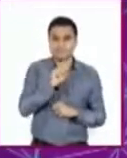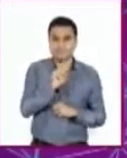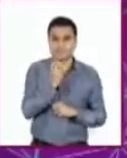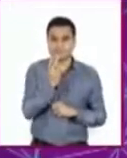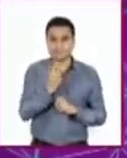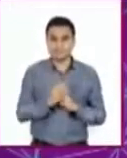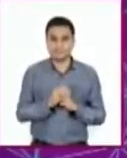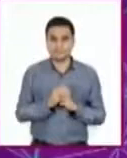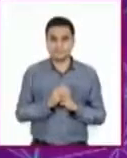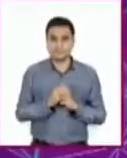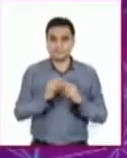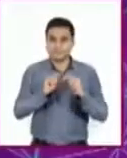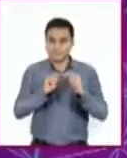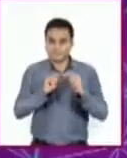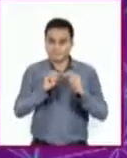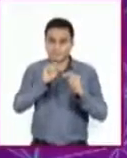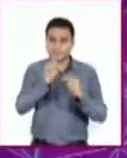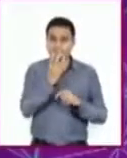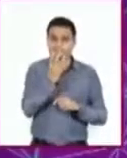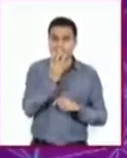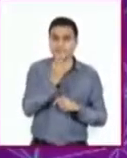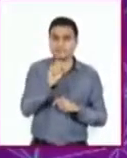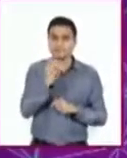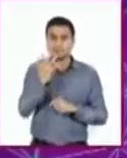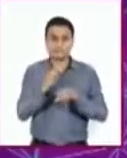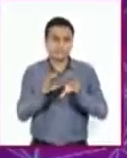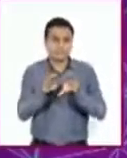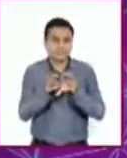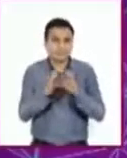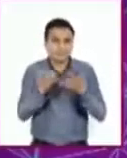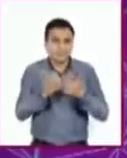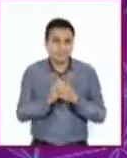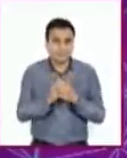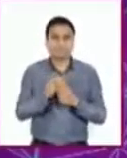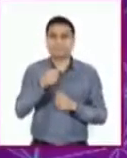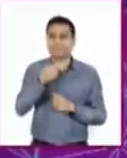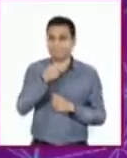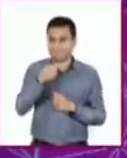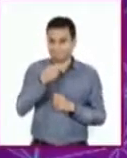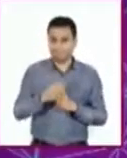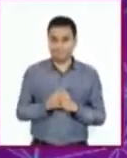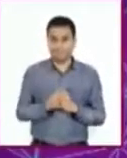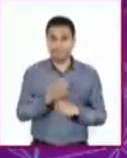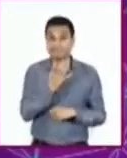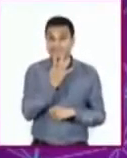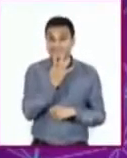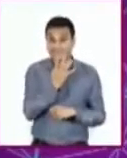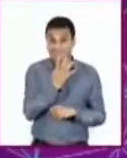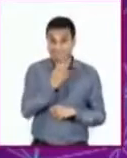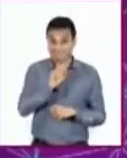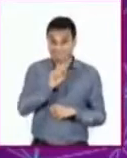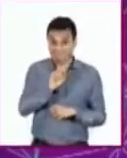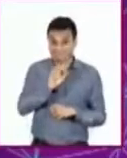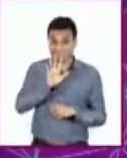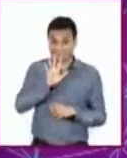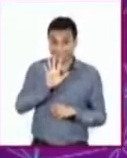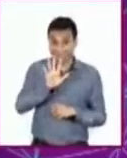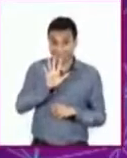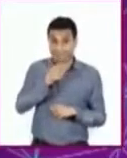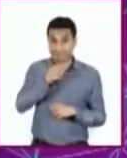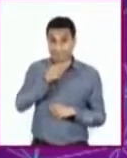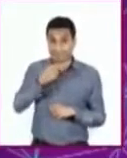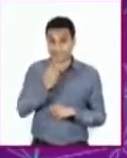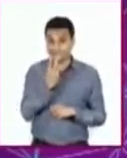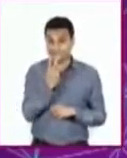4 enteros 5 décimos. Para ello, resolvemos la resta. 4 enteros, 5 décimos, menos